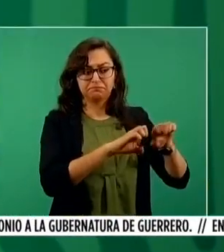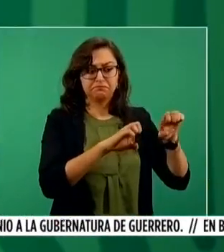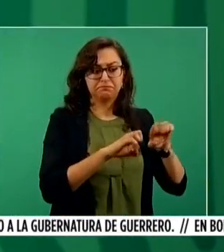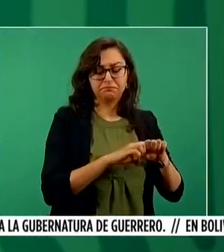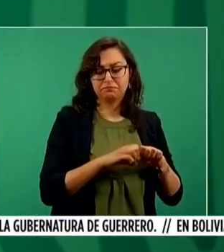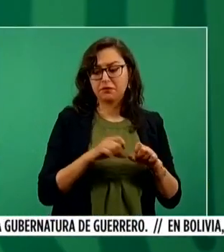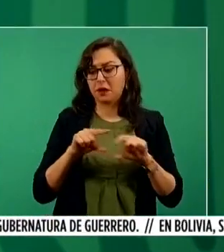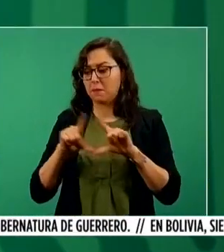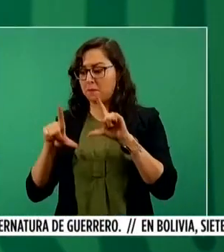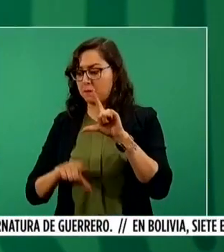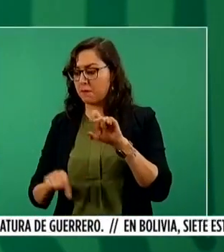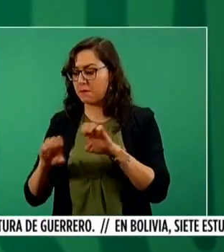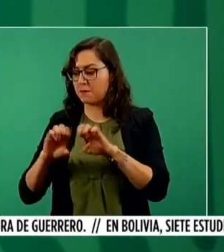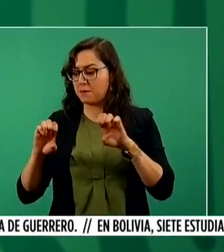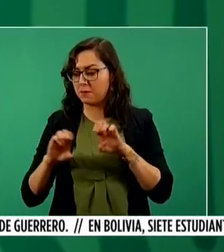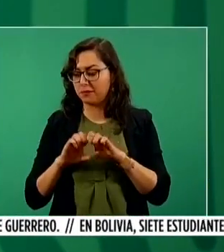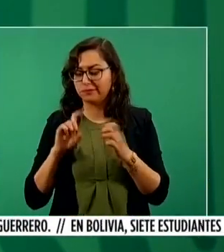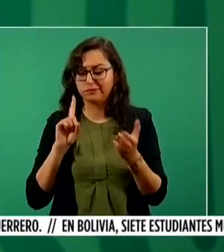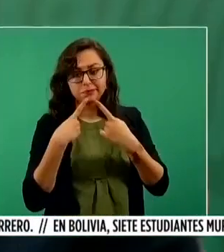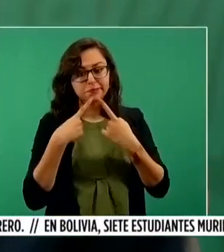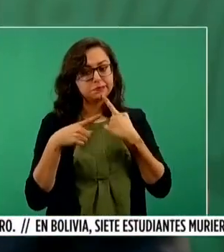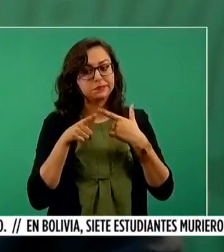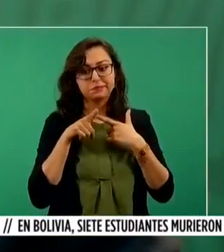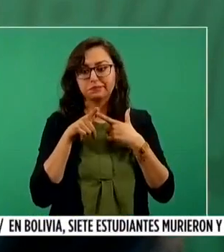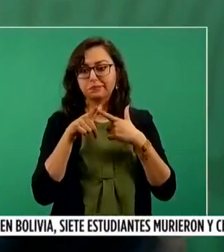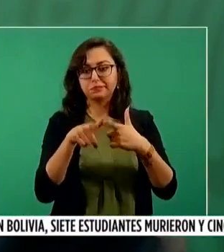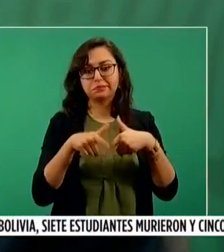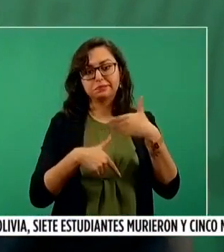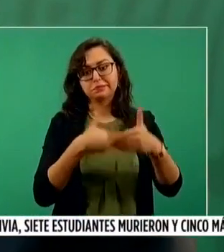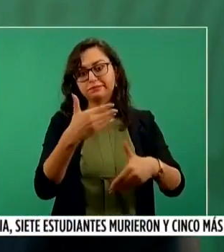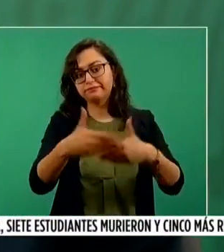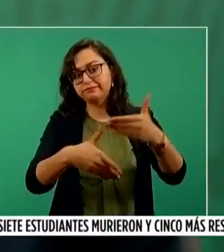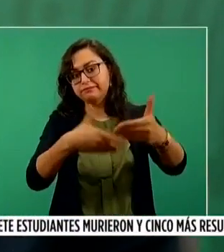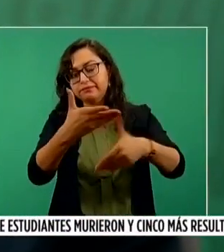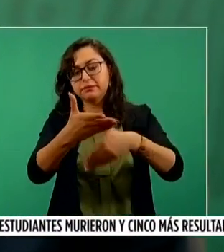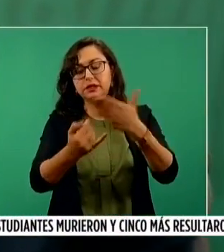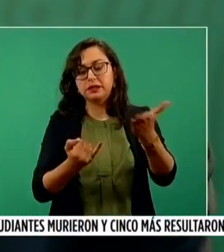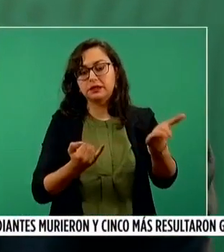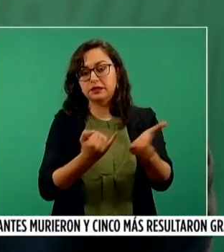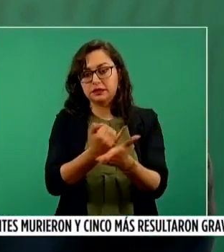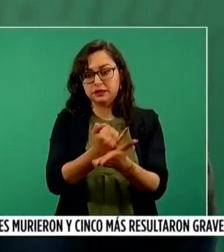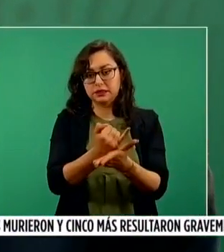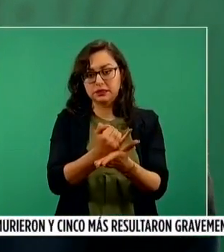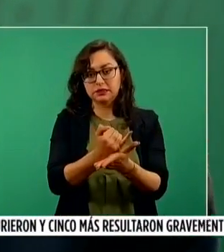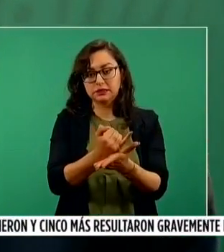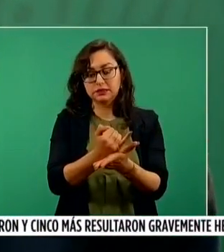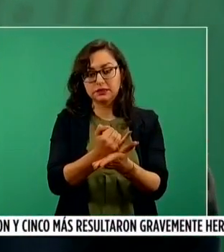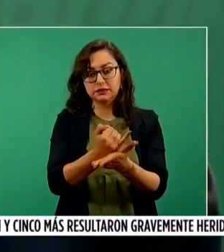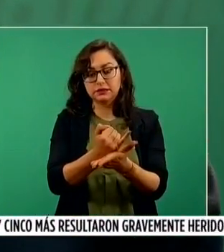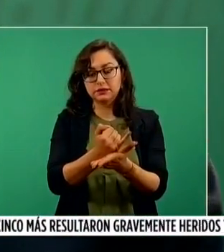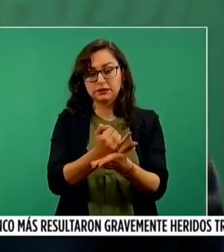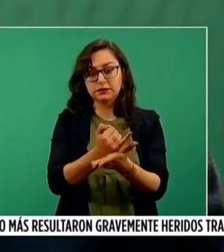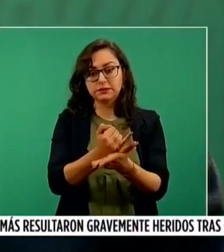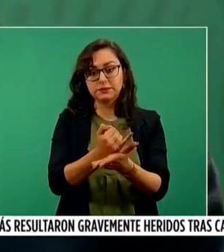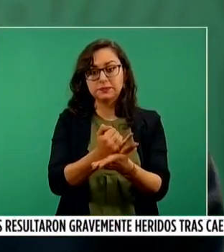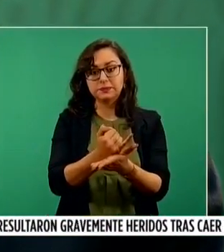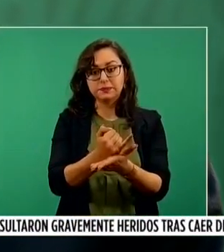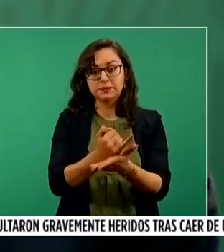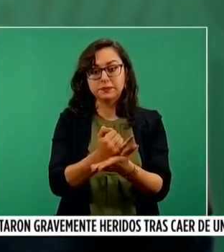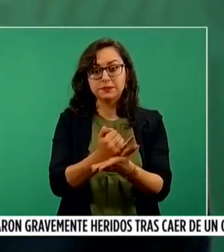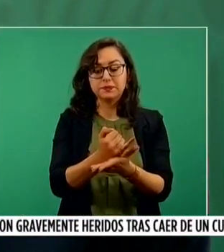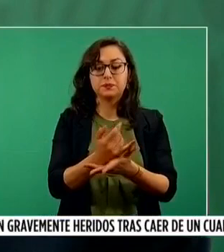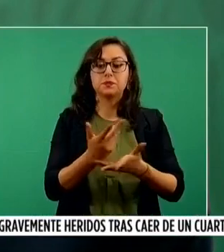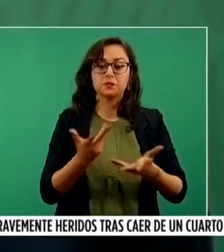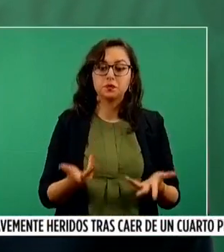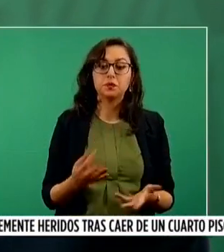México como de Estados Unidos. Ellos van a decidir si